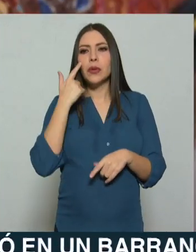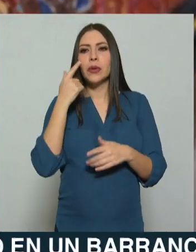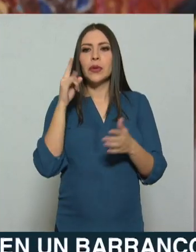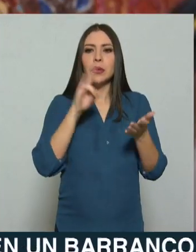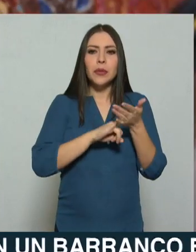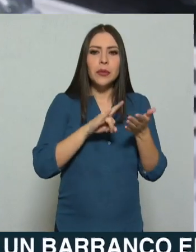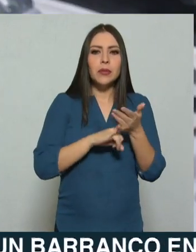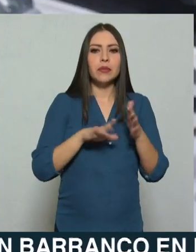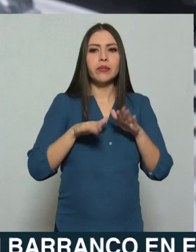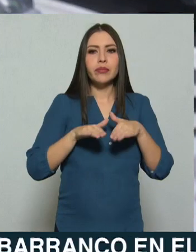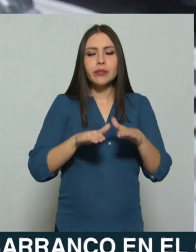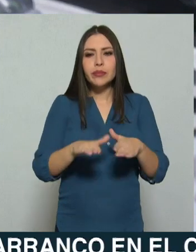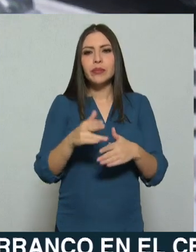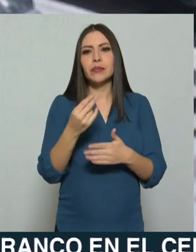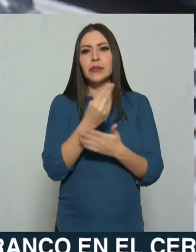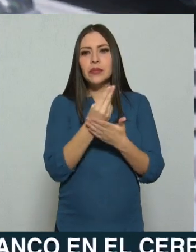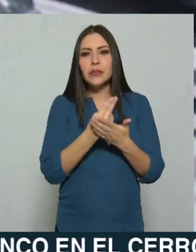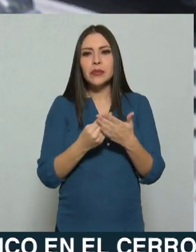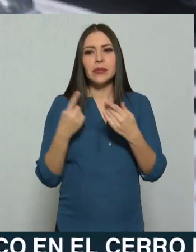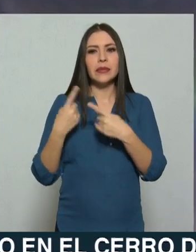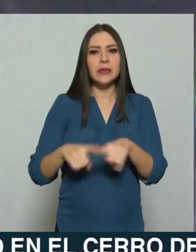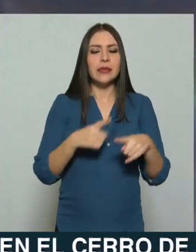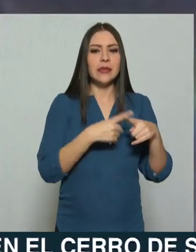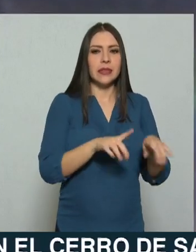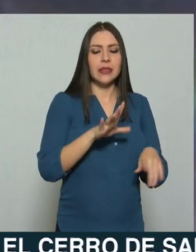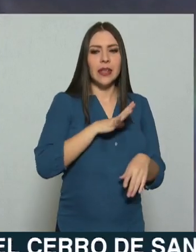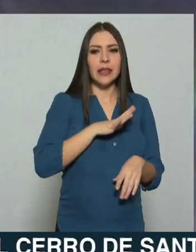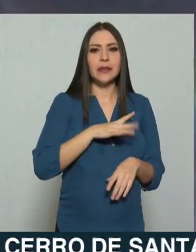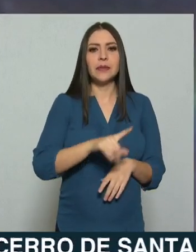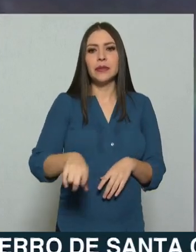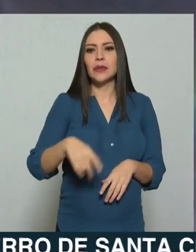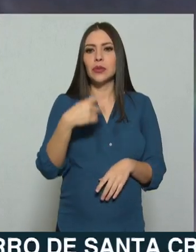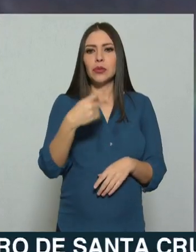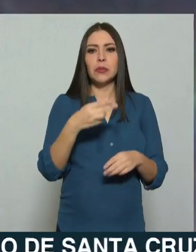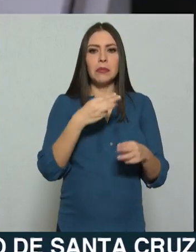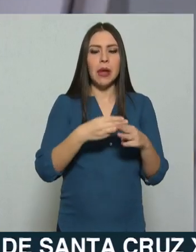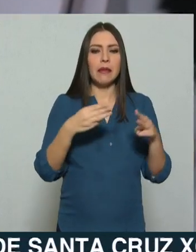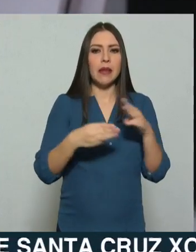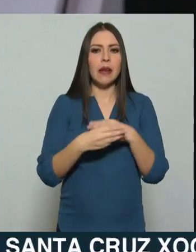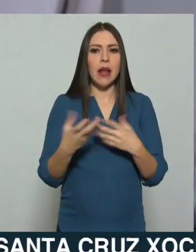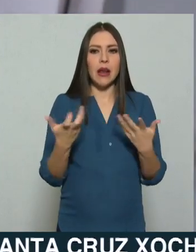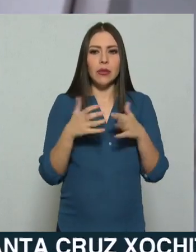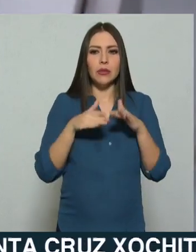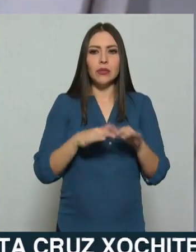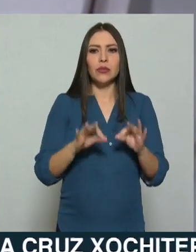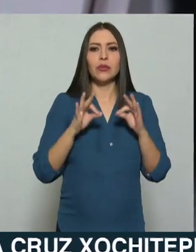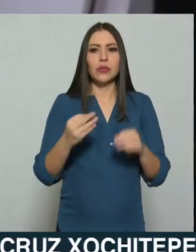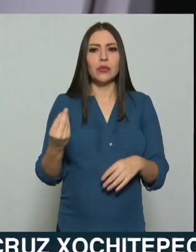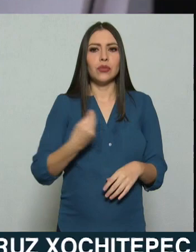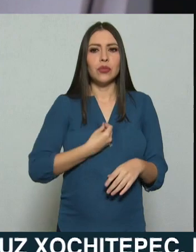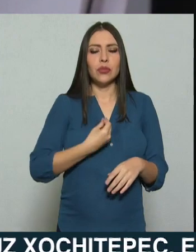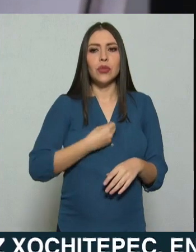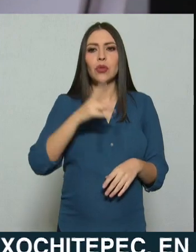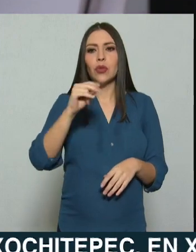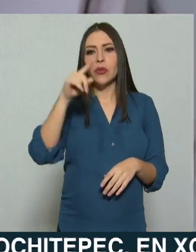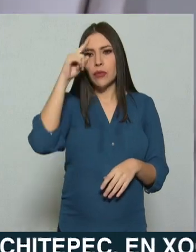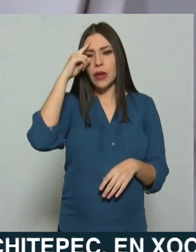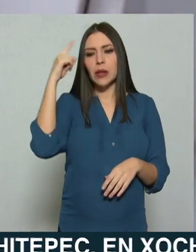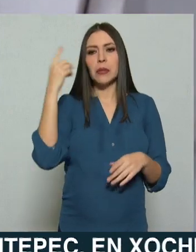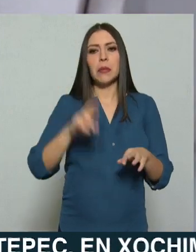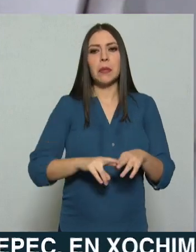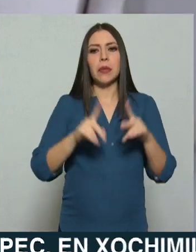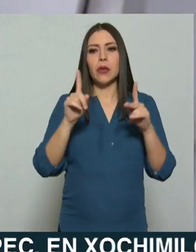estampados, bordados, pero lo más importante, siempre con materiales durables, cosidos para evitar un fácil desprendimiento